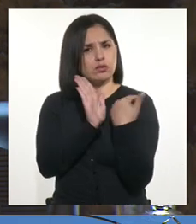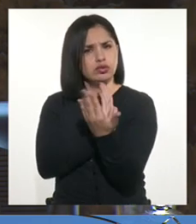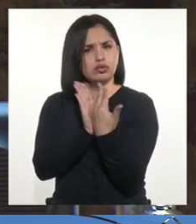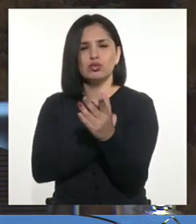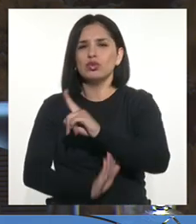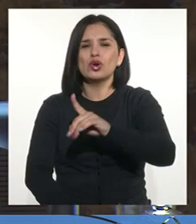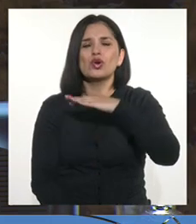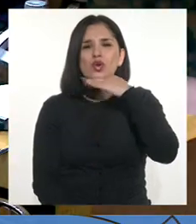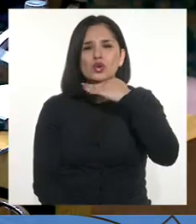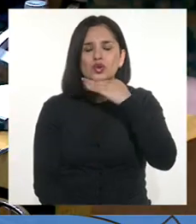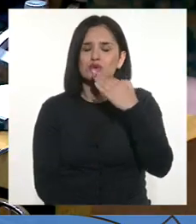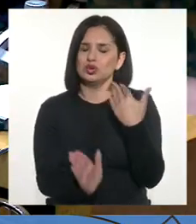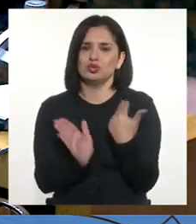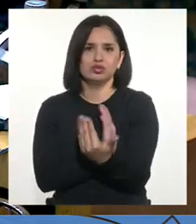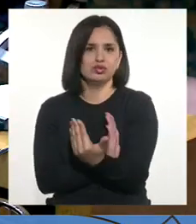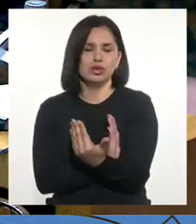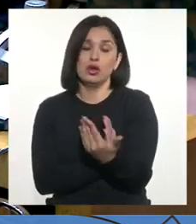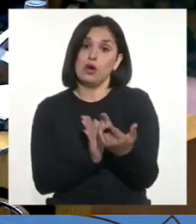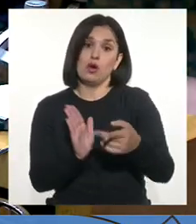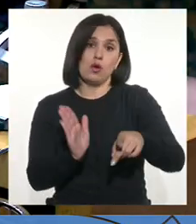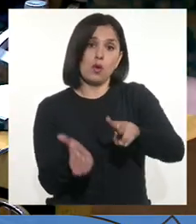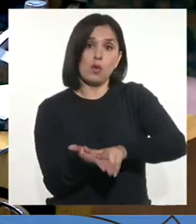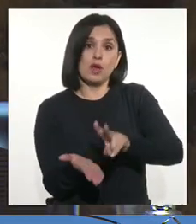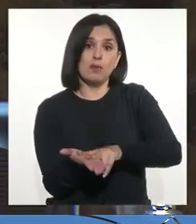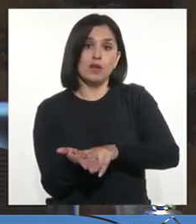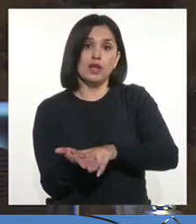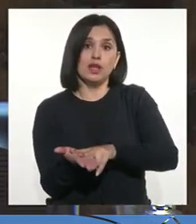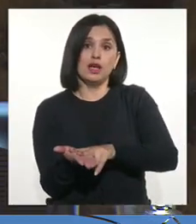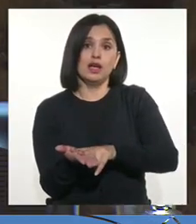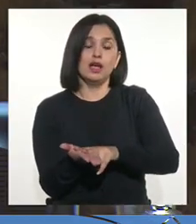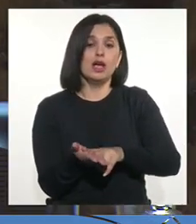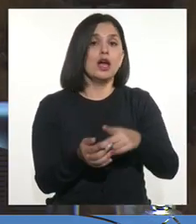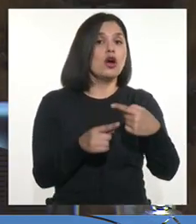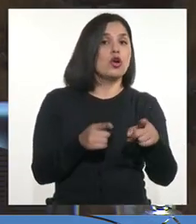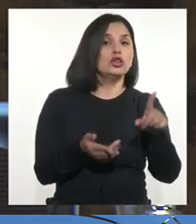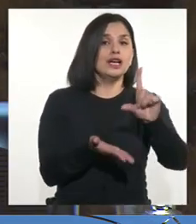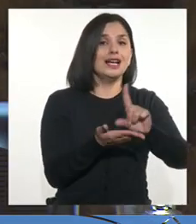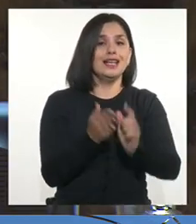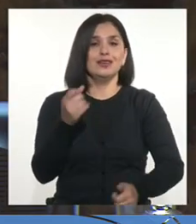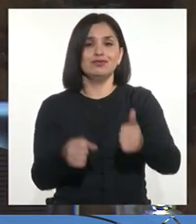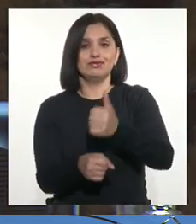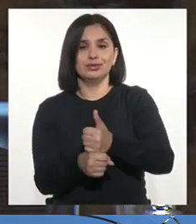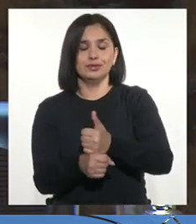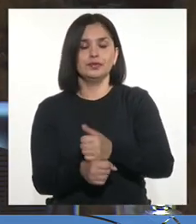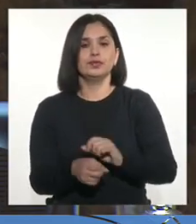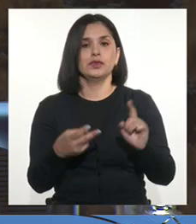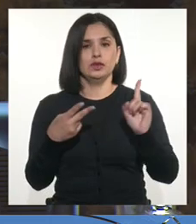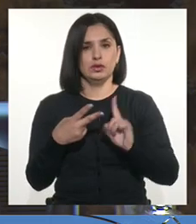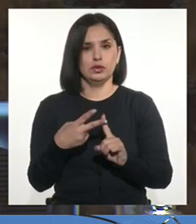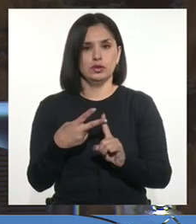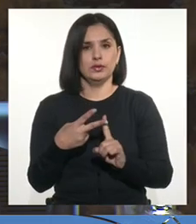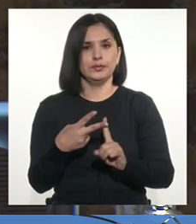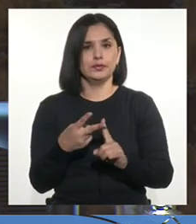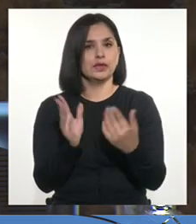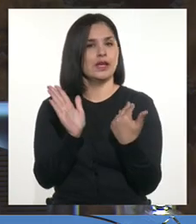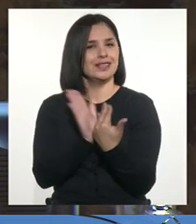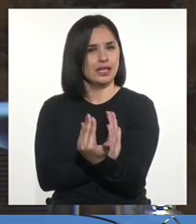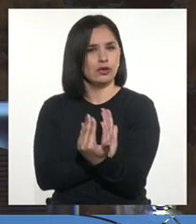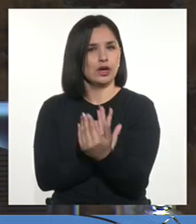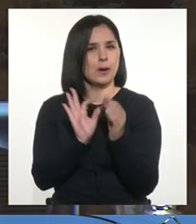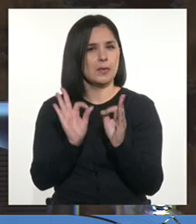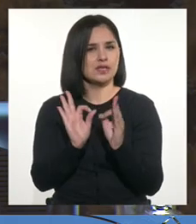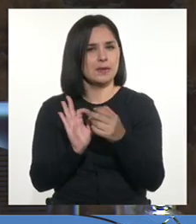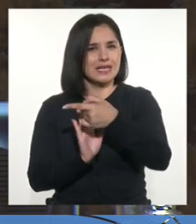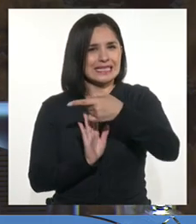desuso obsoletas o tácitamente derogadas por leyes posteriores 2 derogar expresamente si el